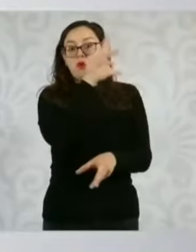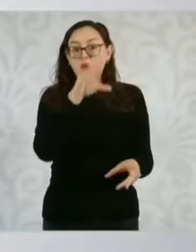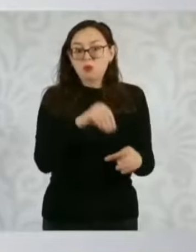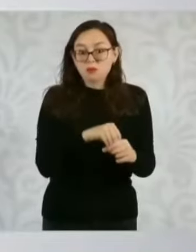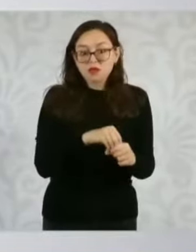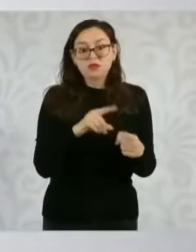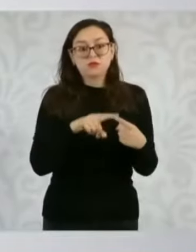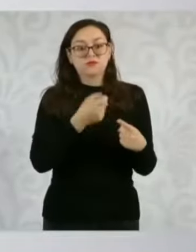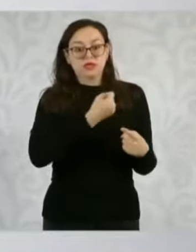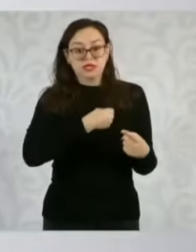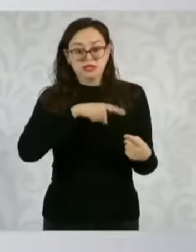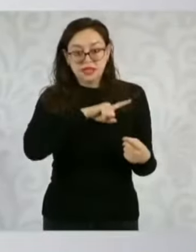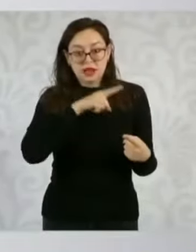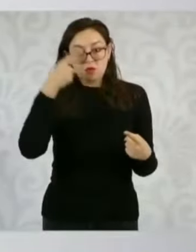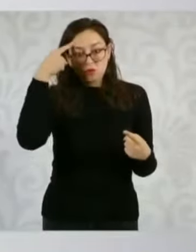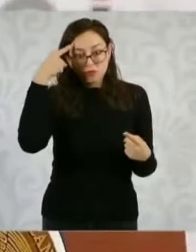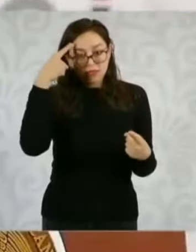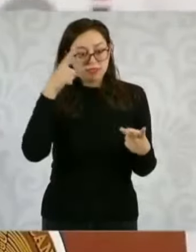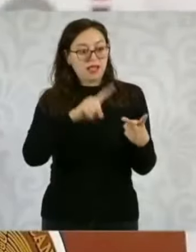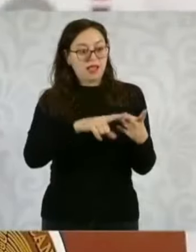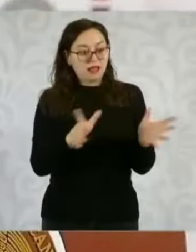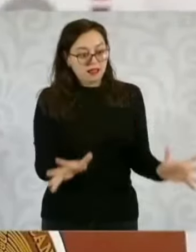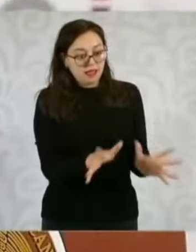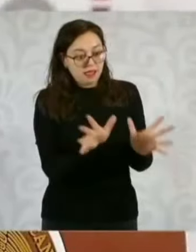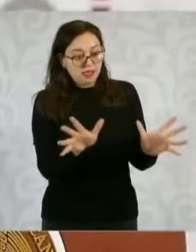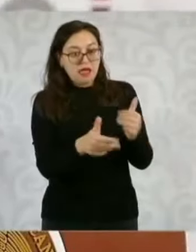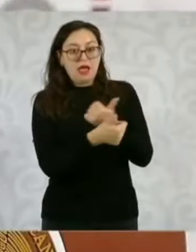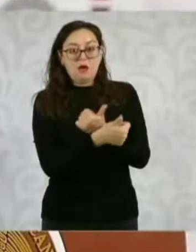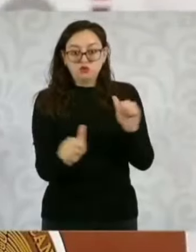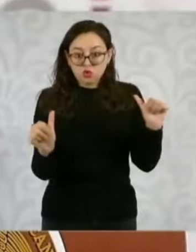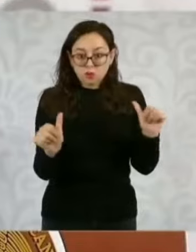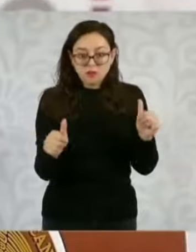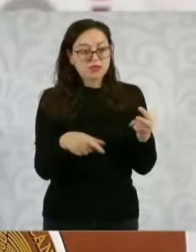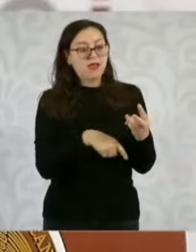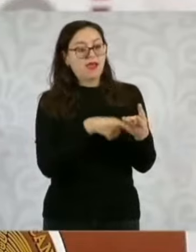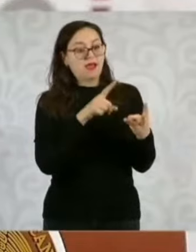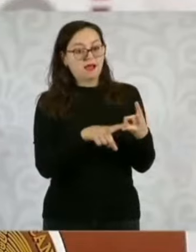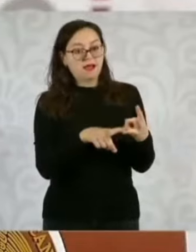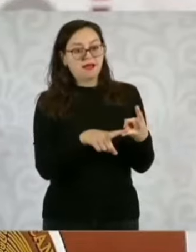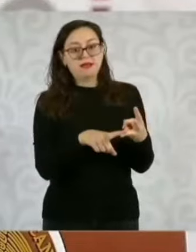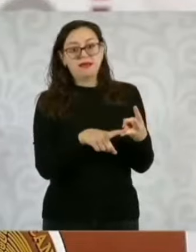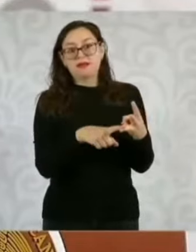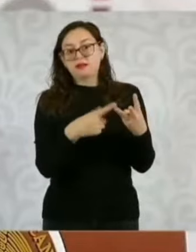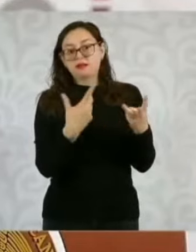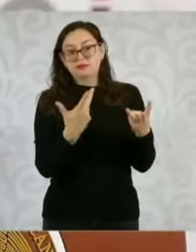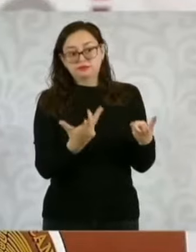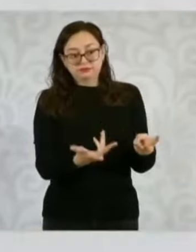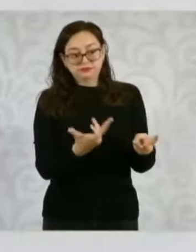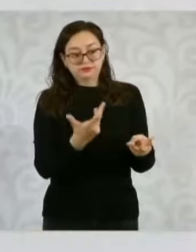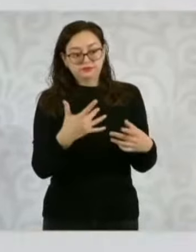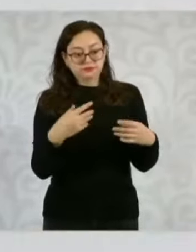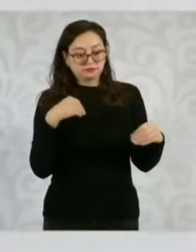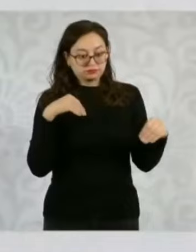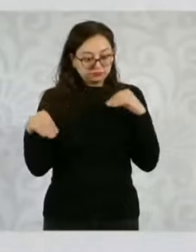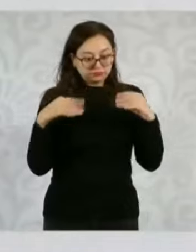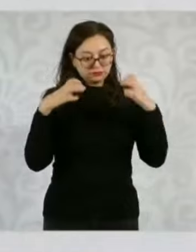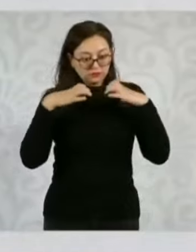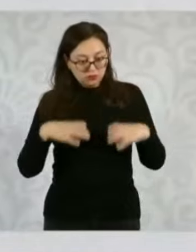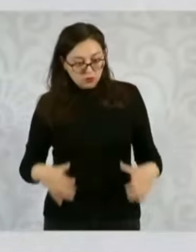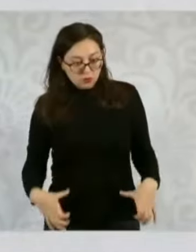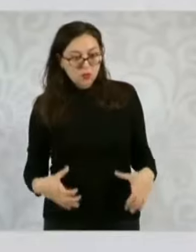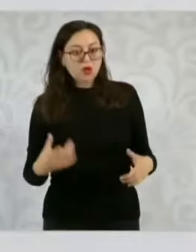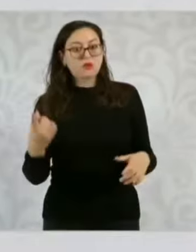mental, de autonomía de las personas adultas mayores, cuestiones del sistema